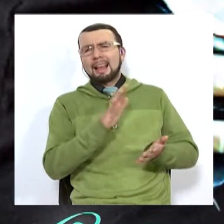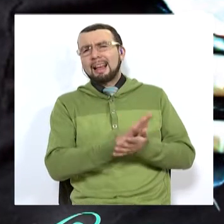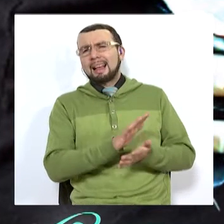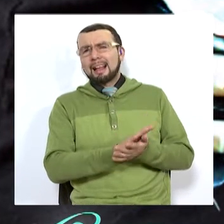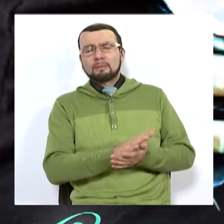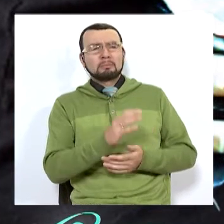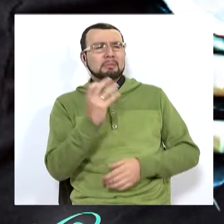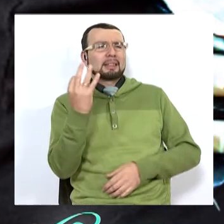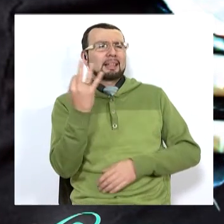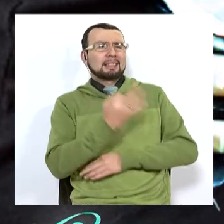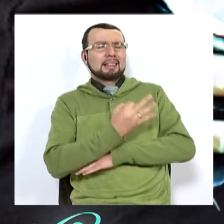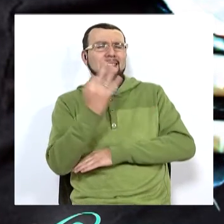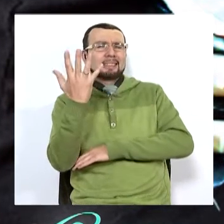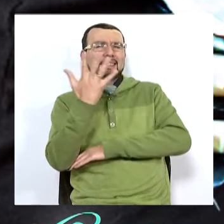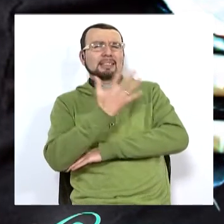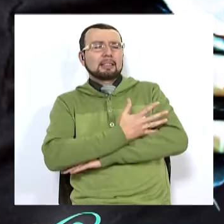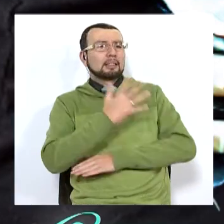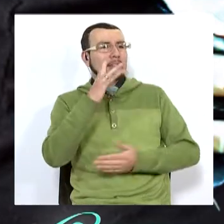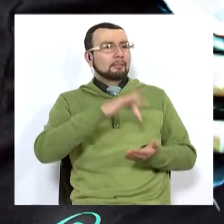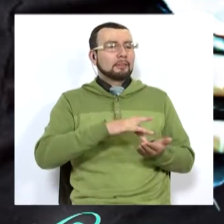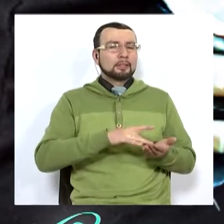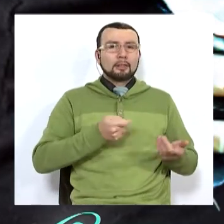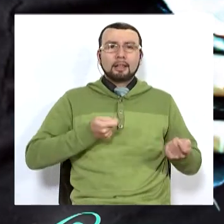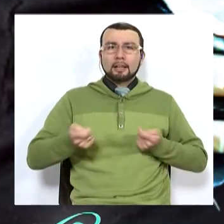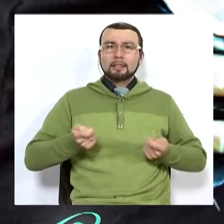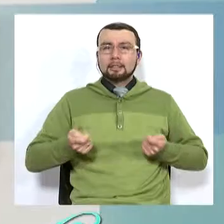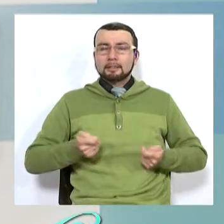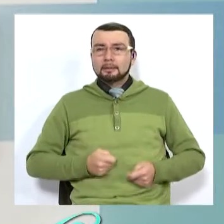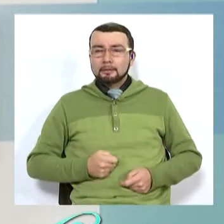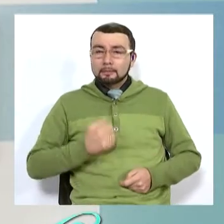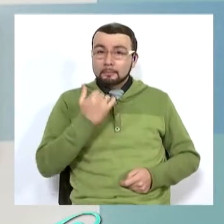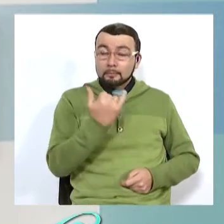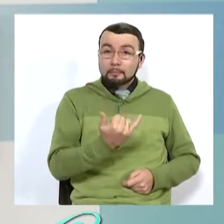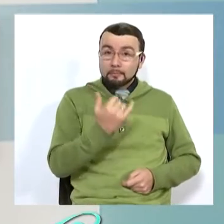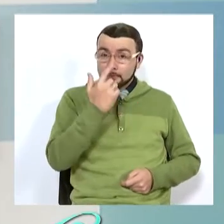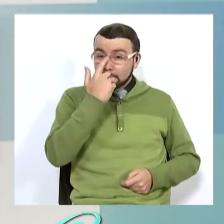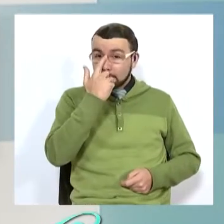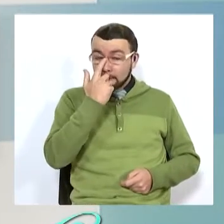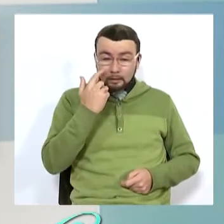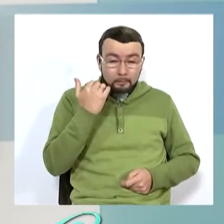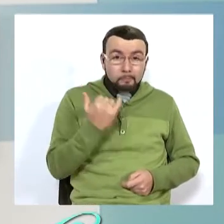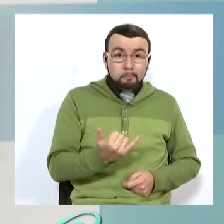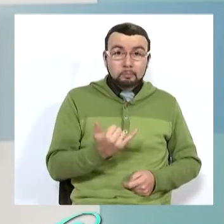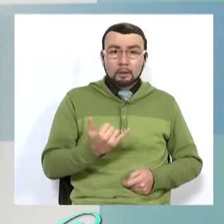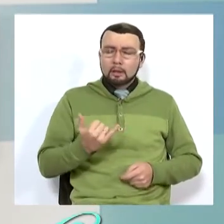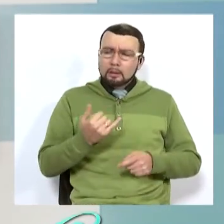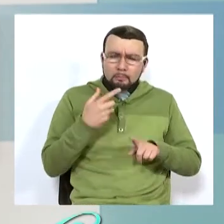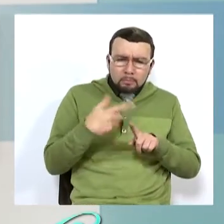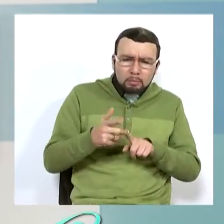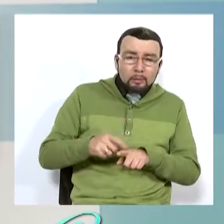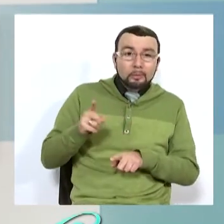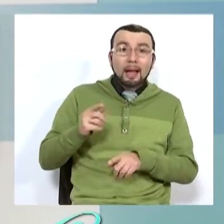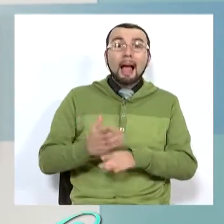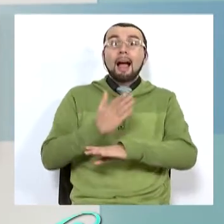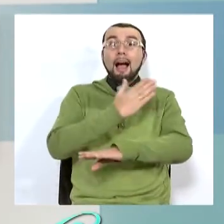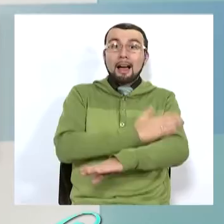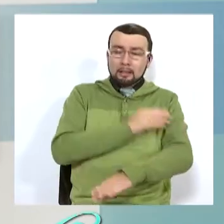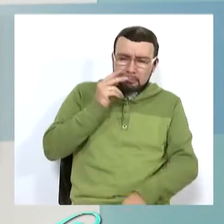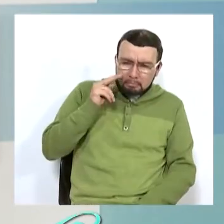4, 5 días, o hacemos diferentes ayudas como todas estas tratamientos que ustedes veían ahora, que